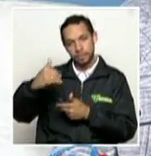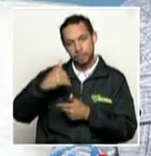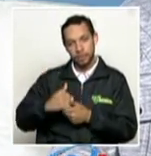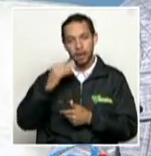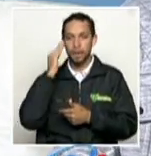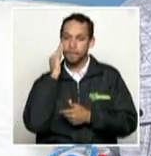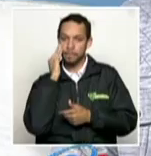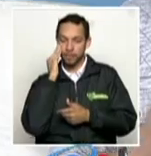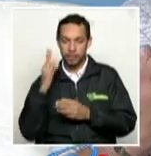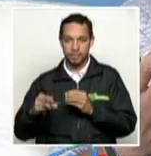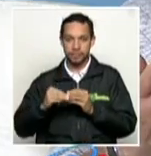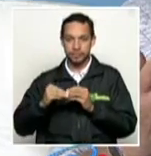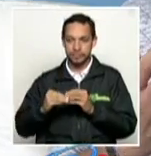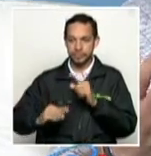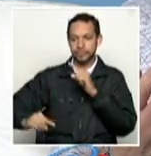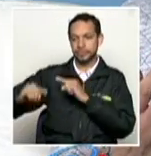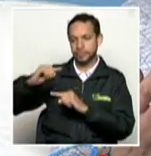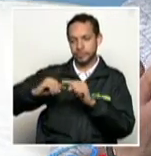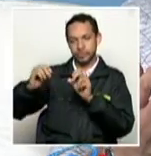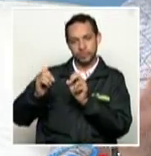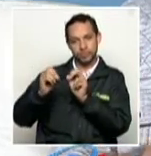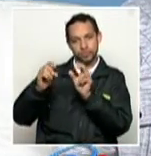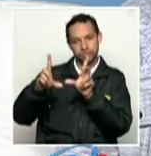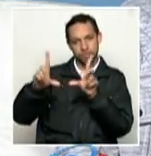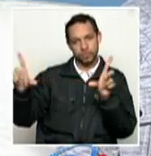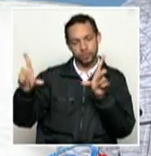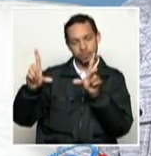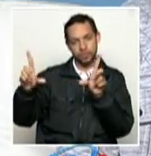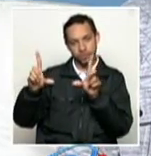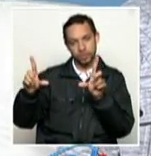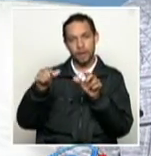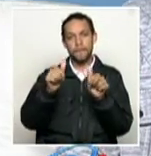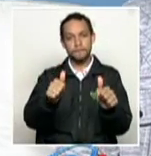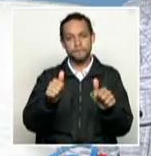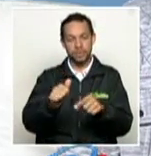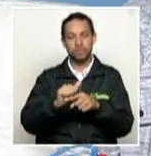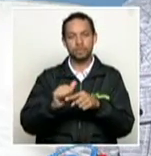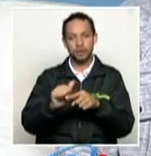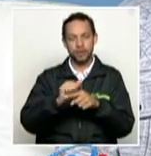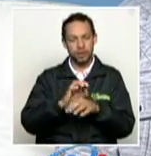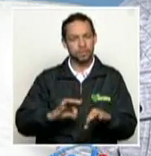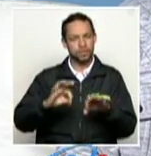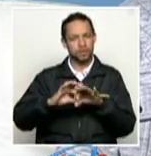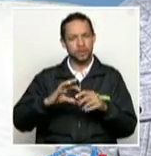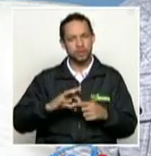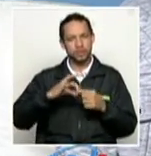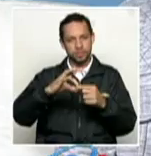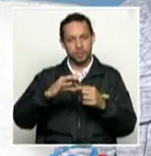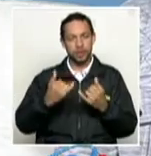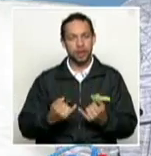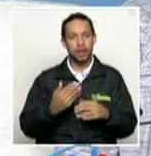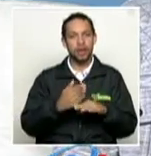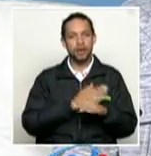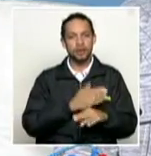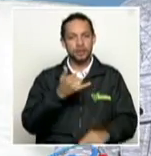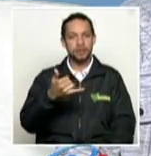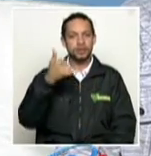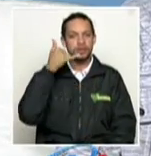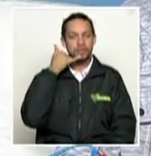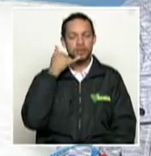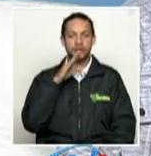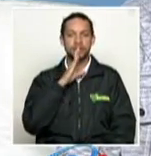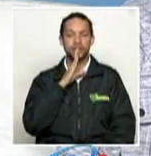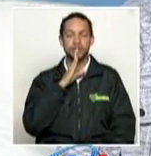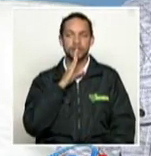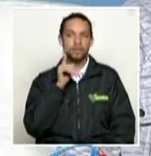Enrique Rojas, para analizarlos realmente ha resultado un ejercicio maravilloso. Pero antes de eso vamos con la llamada. ¿Quién está